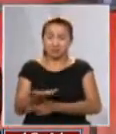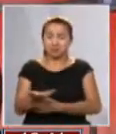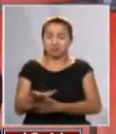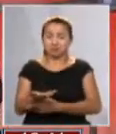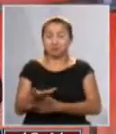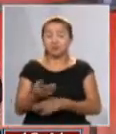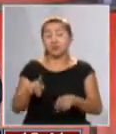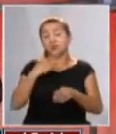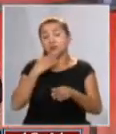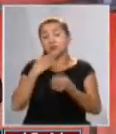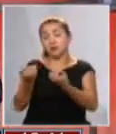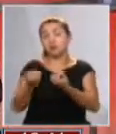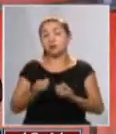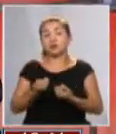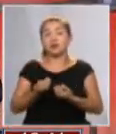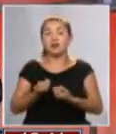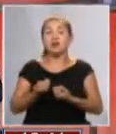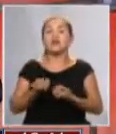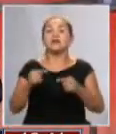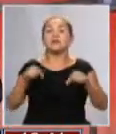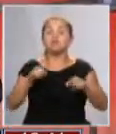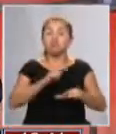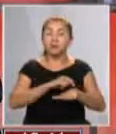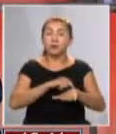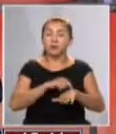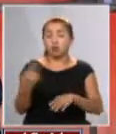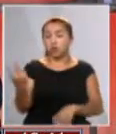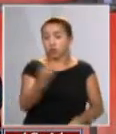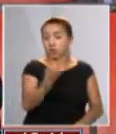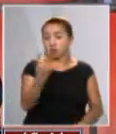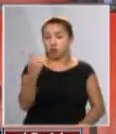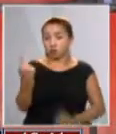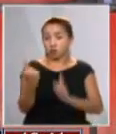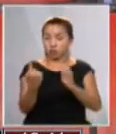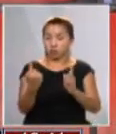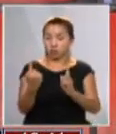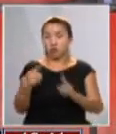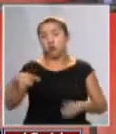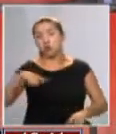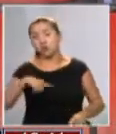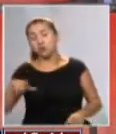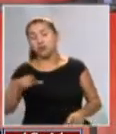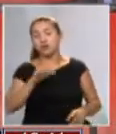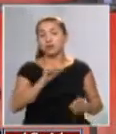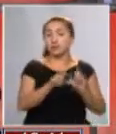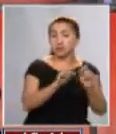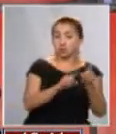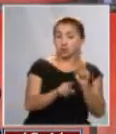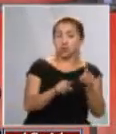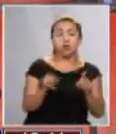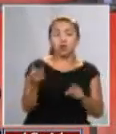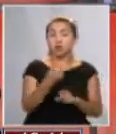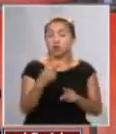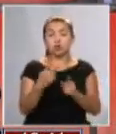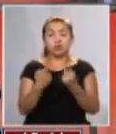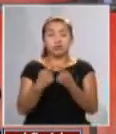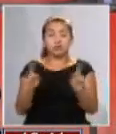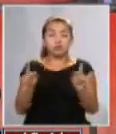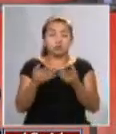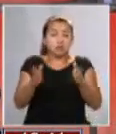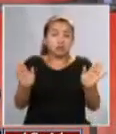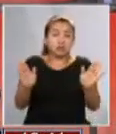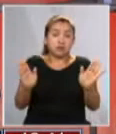sucede es que en este tipo de instancia ambas partes, tanto querellantes como defensores, son libres de exponer lo